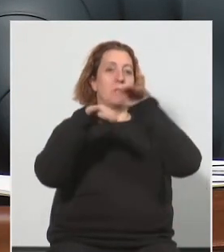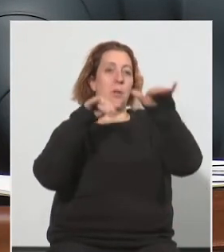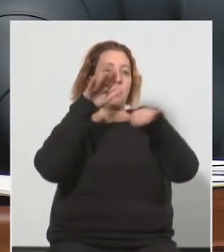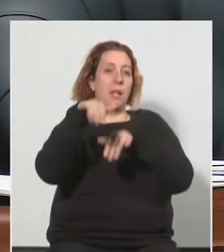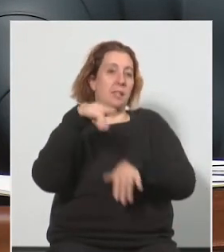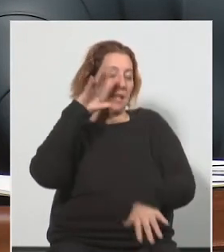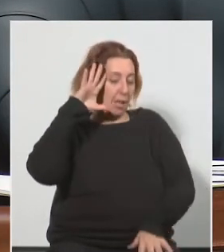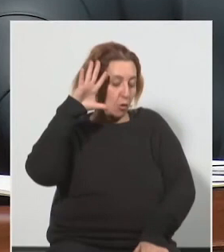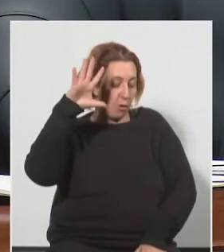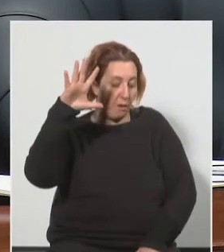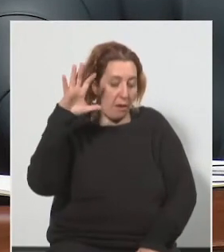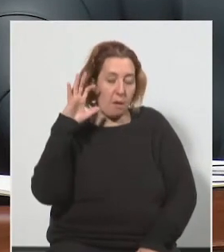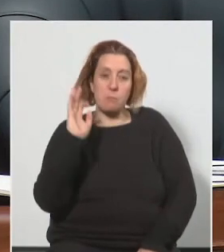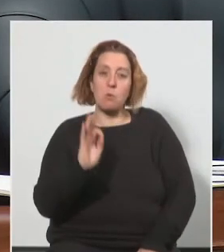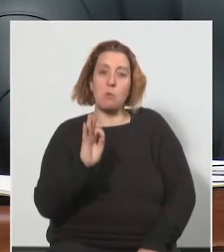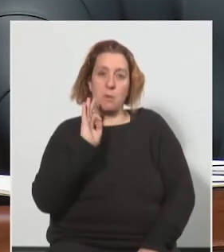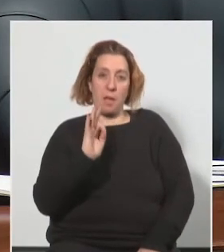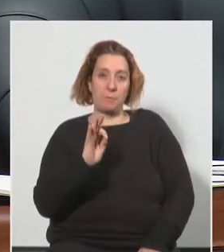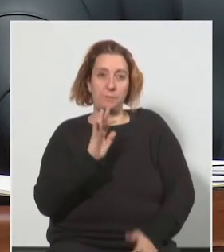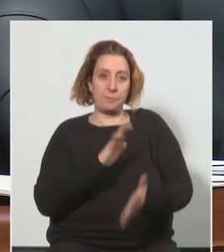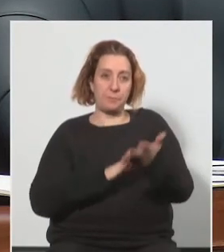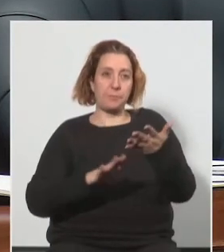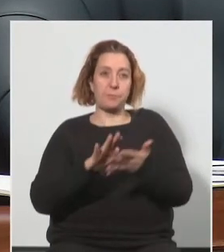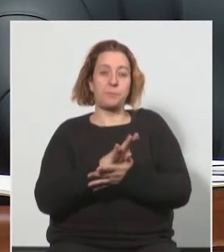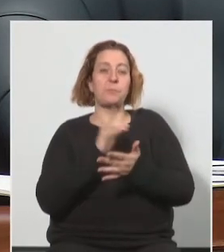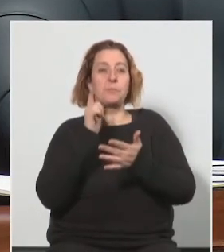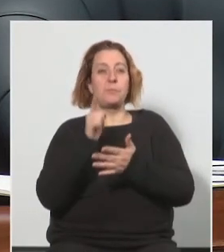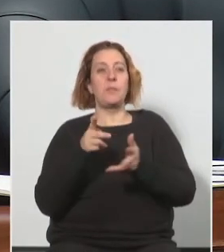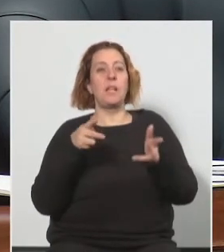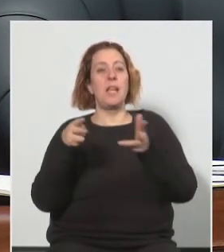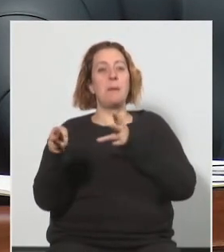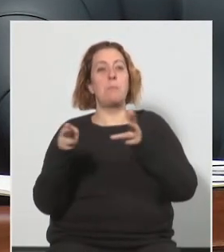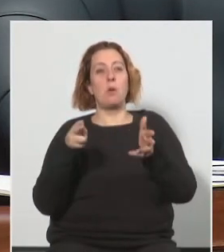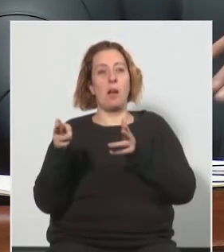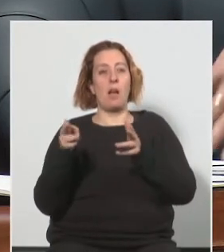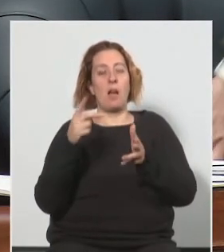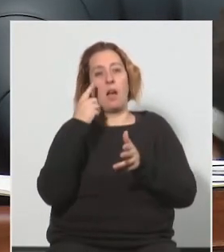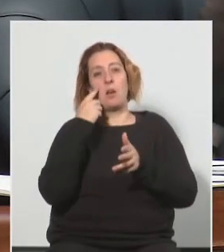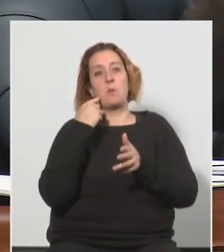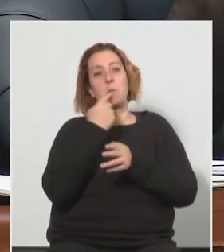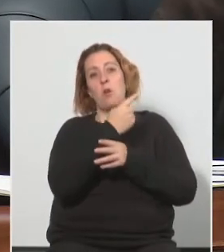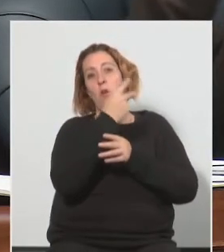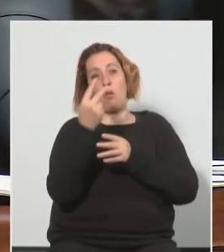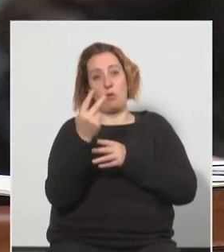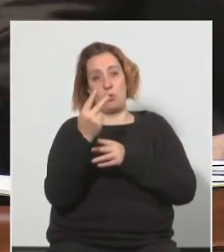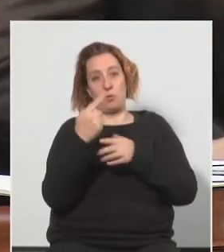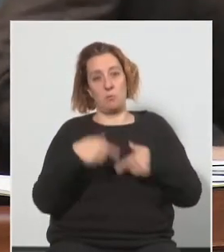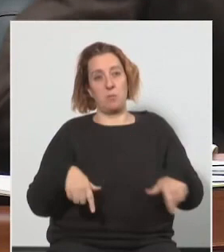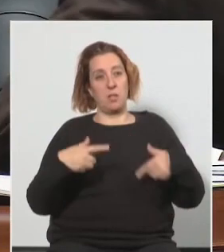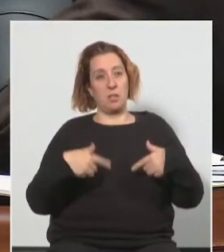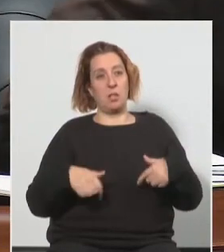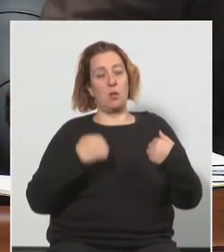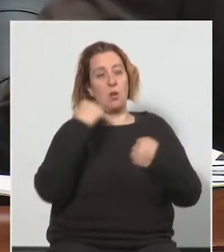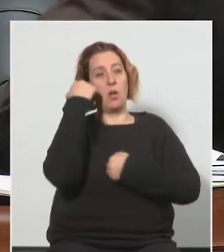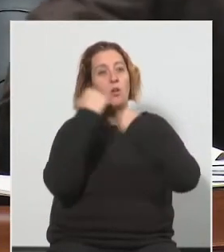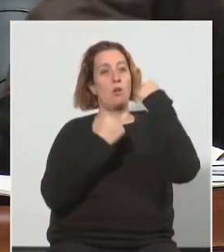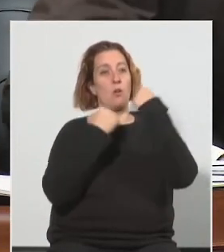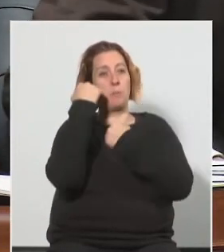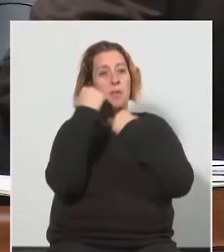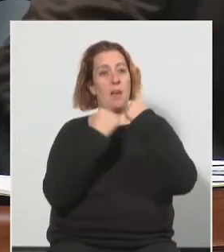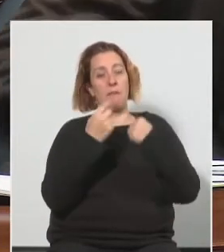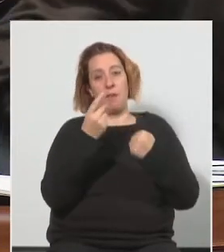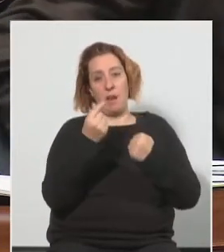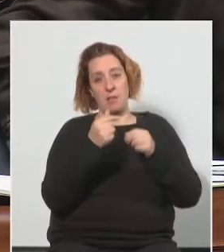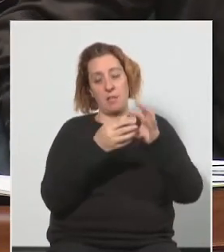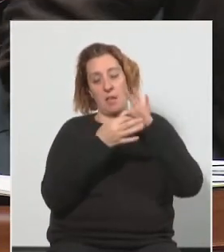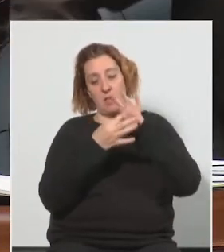interpelante recordará muy bien el hecho, ya que en la época era el número 2 del Ministerio de Economía y Finanzas, de quien depende